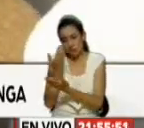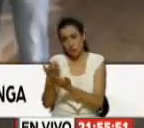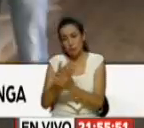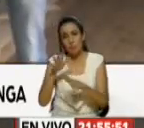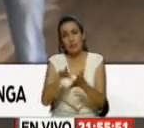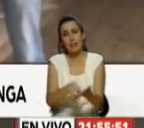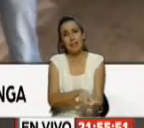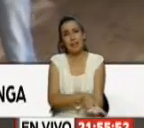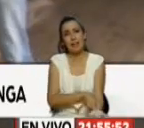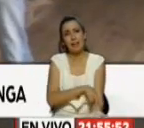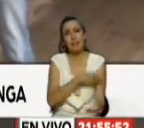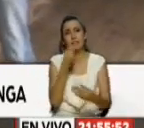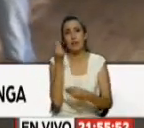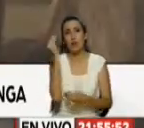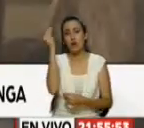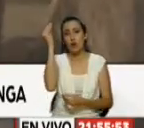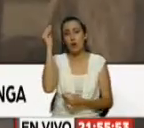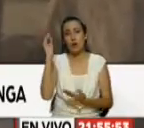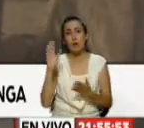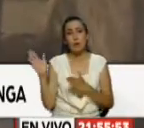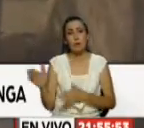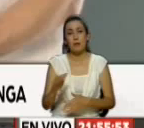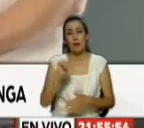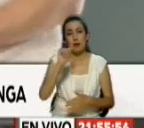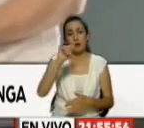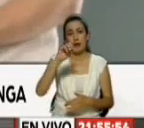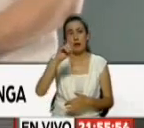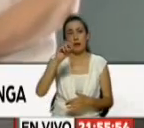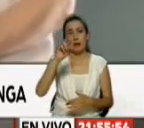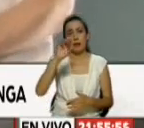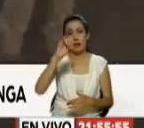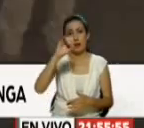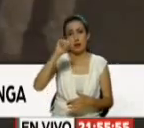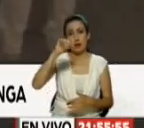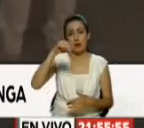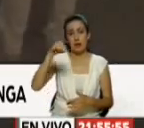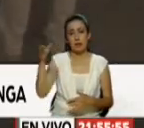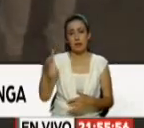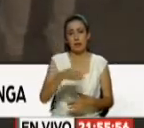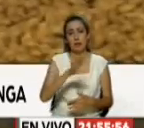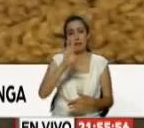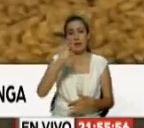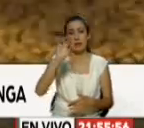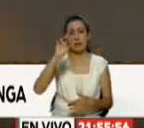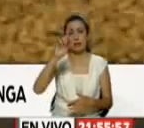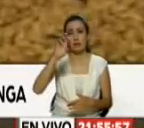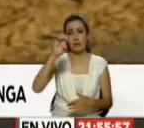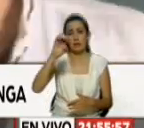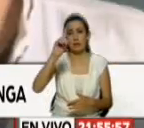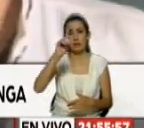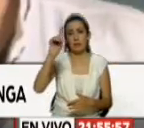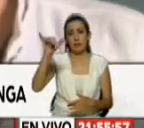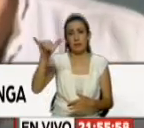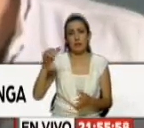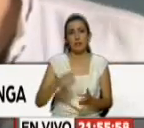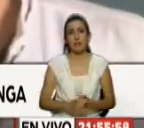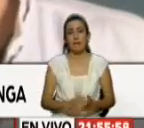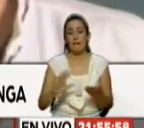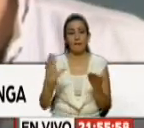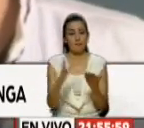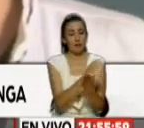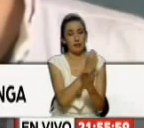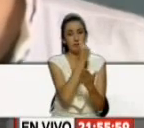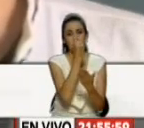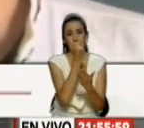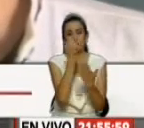tradición, dos jóvenes emprendedores, Adrián Cruz y Freddy Molina, impulsan la Ruta de la Máchica. Rescatar